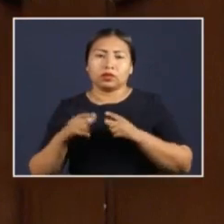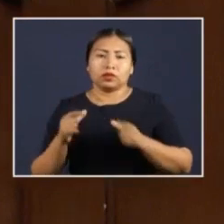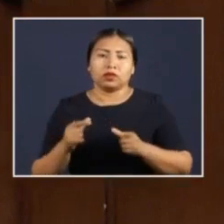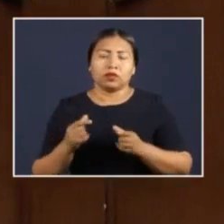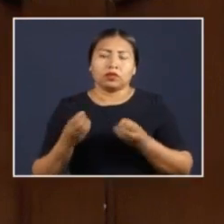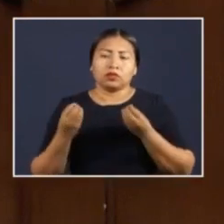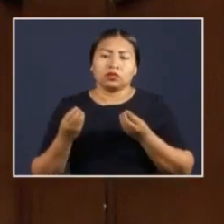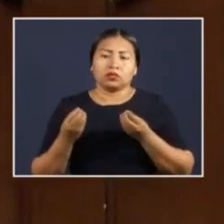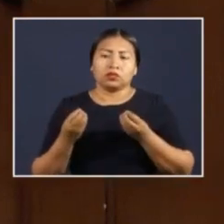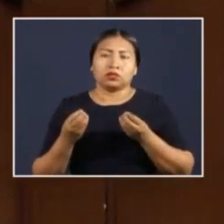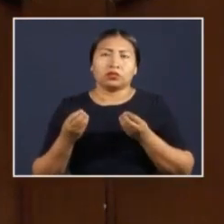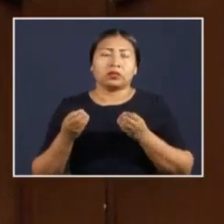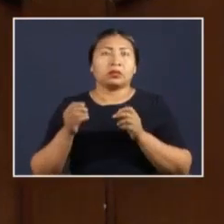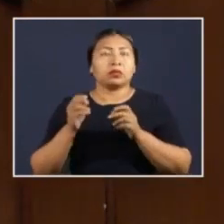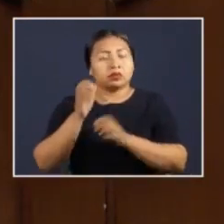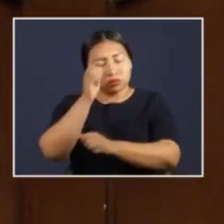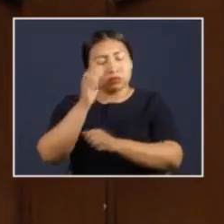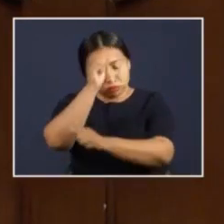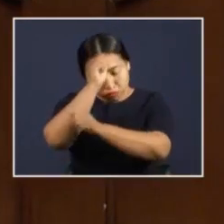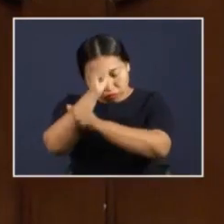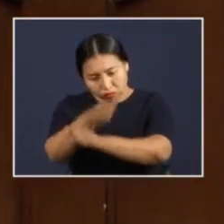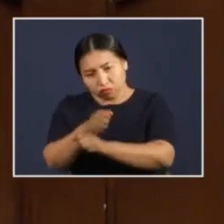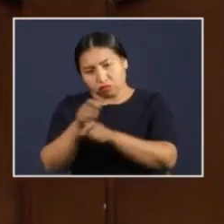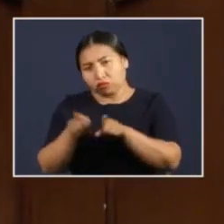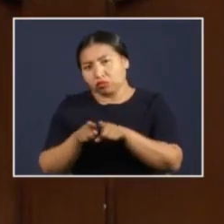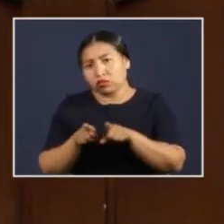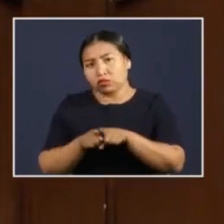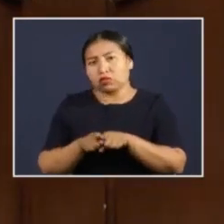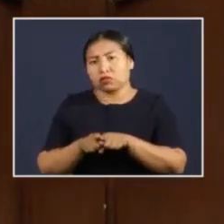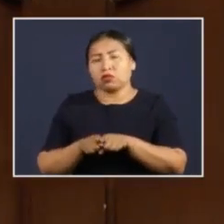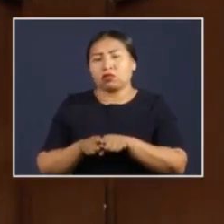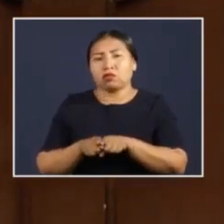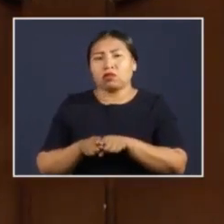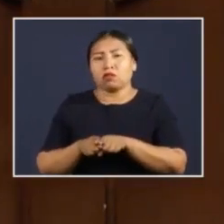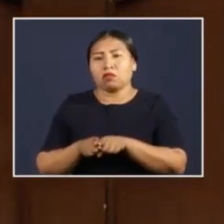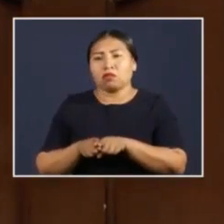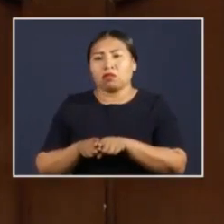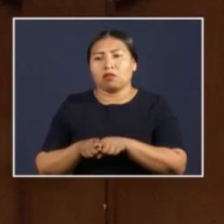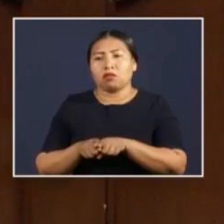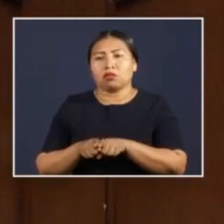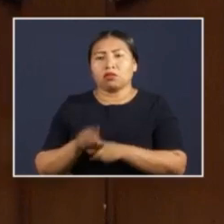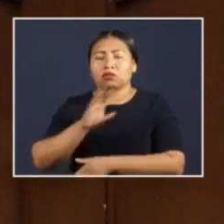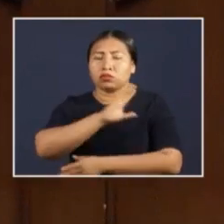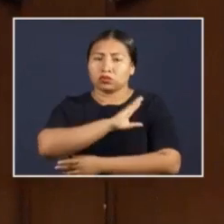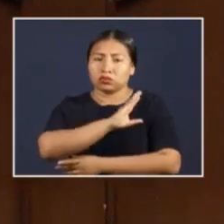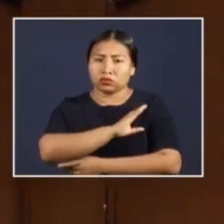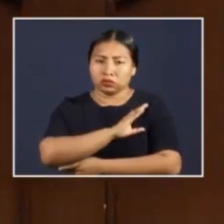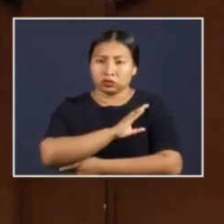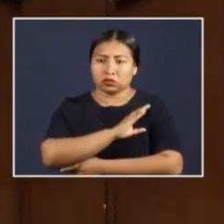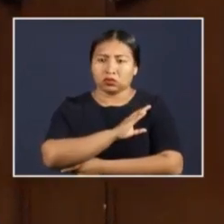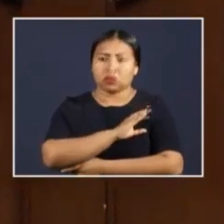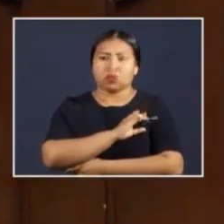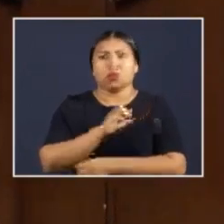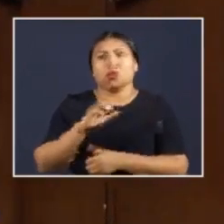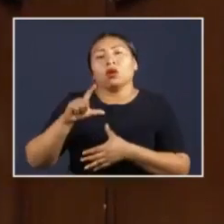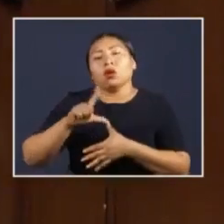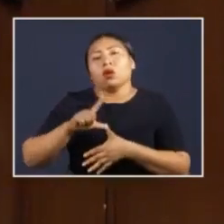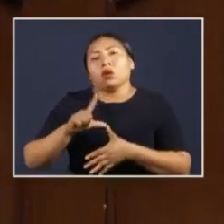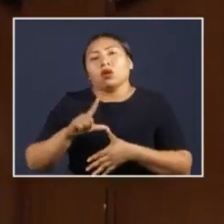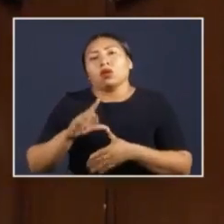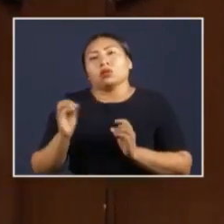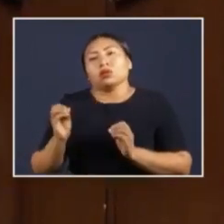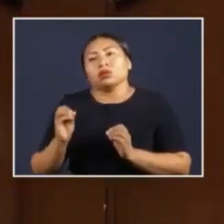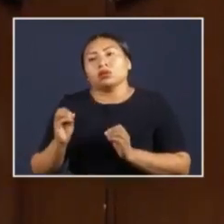en las mejores eran mejores escuelas penitenciarias del mundo una de las mejores de latinoamérica está en argelinas y tenemos gran